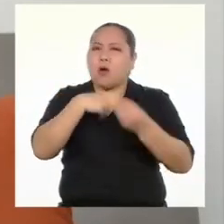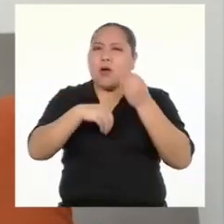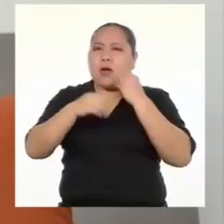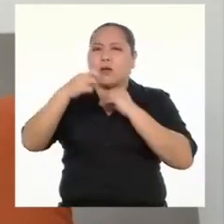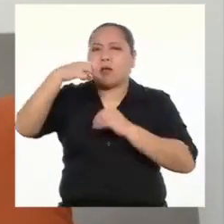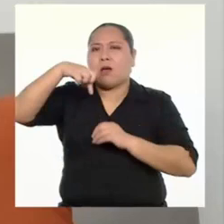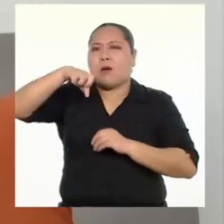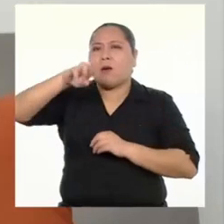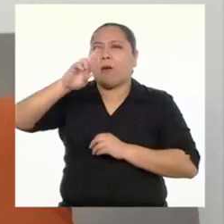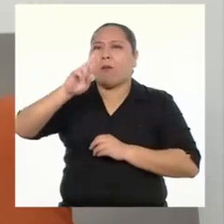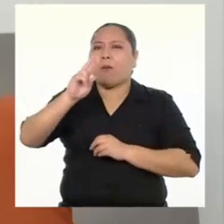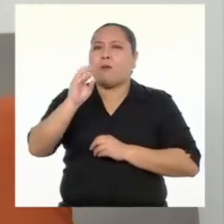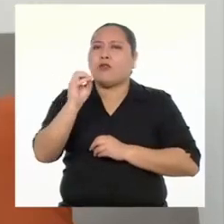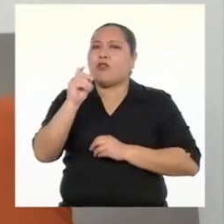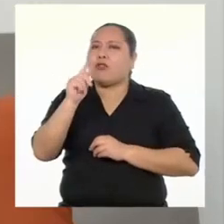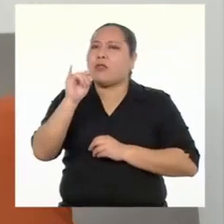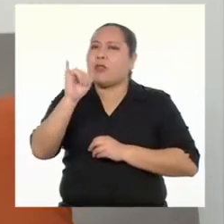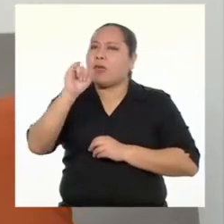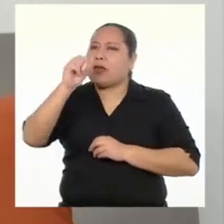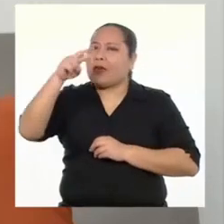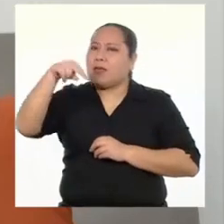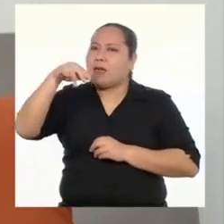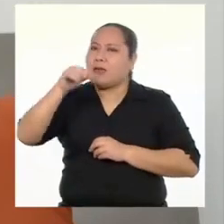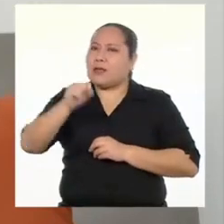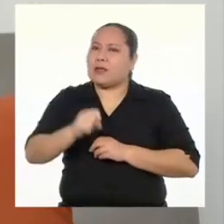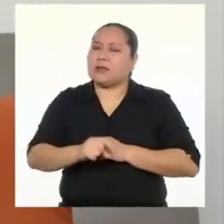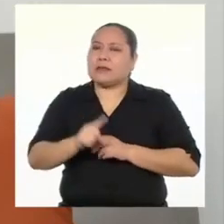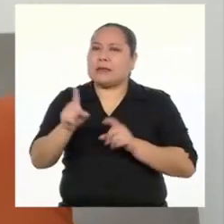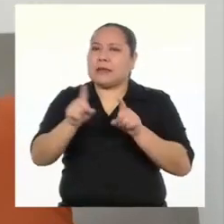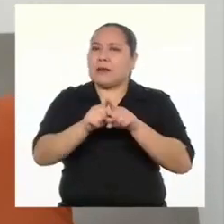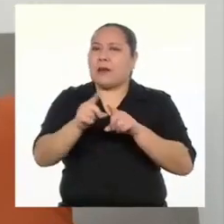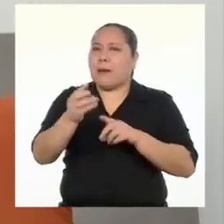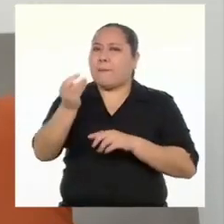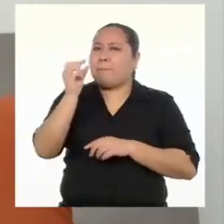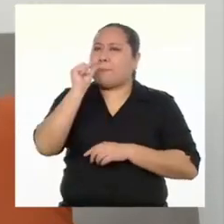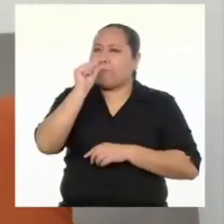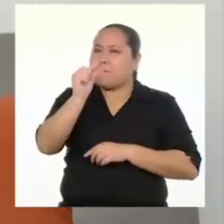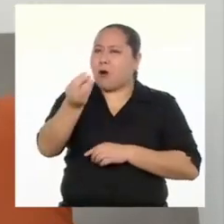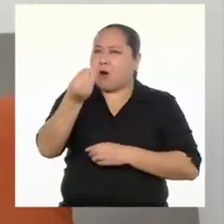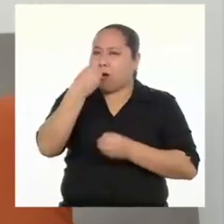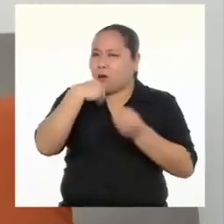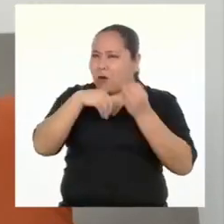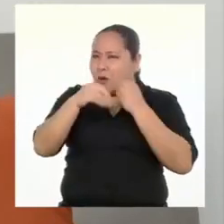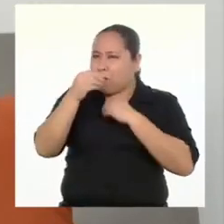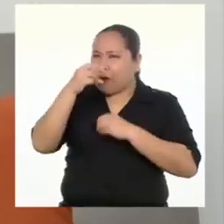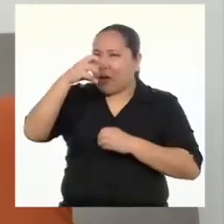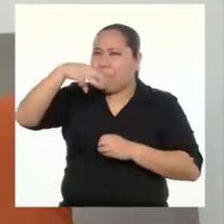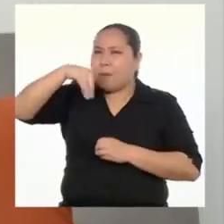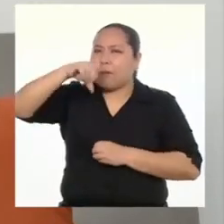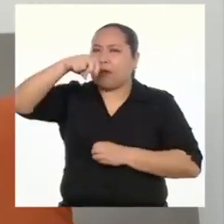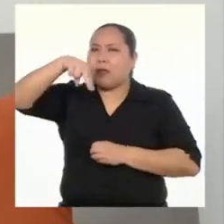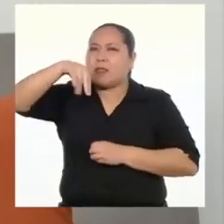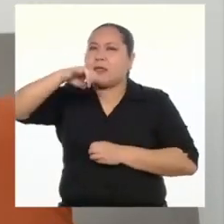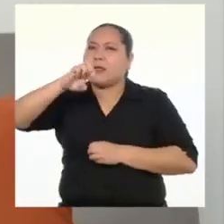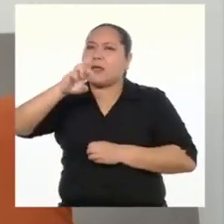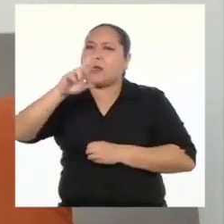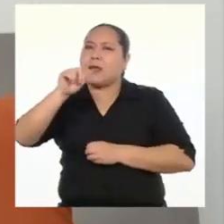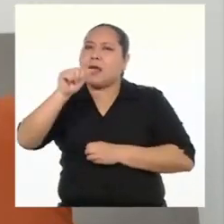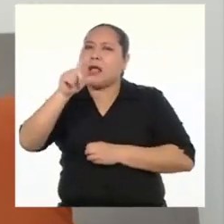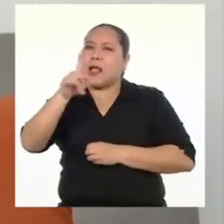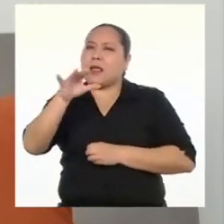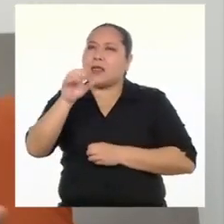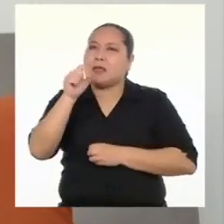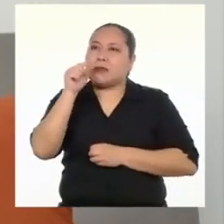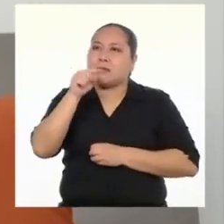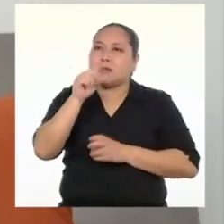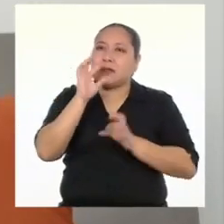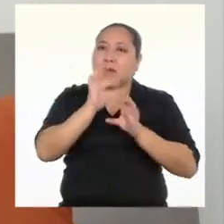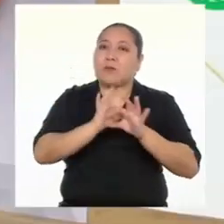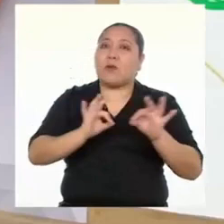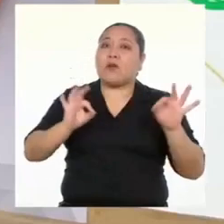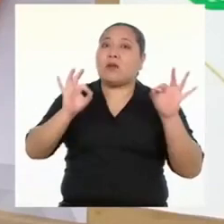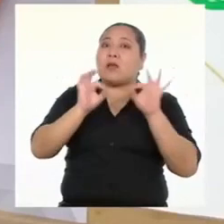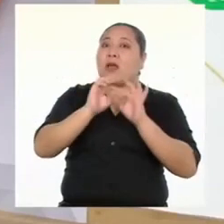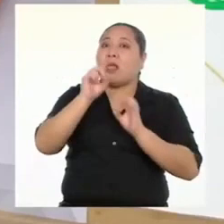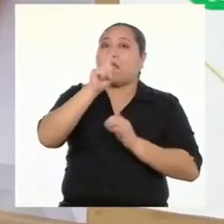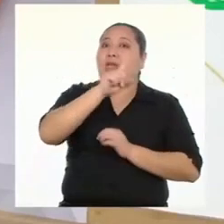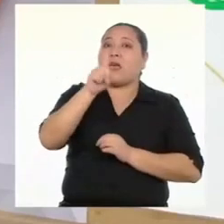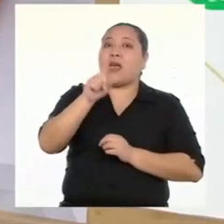de proteínas en tus alimentos y también poca ingesta de minerales. En uno de ellos muy importante, el